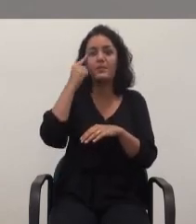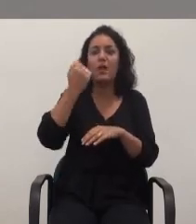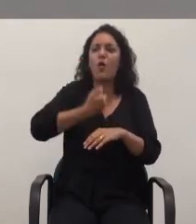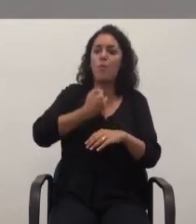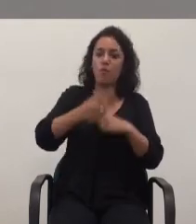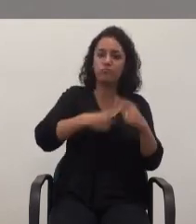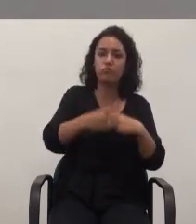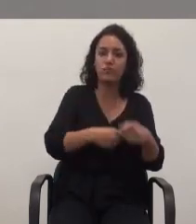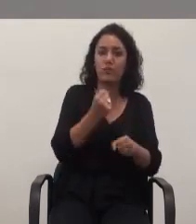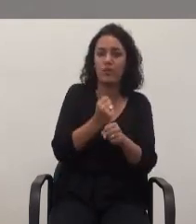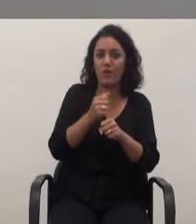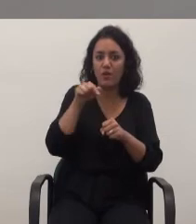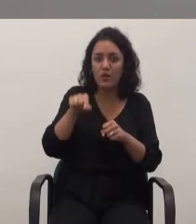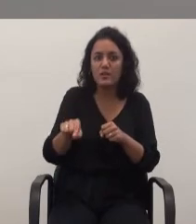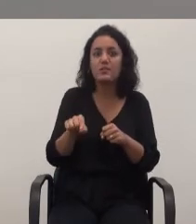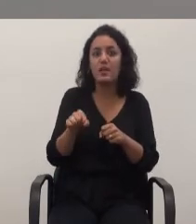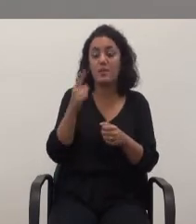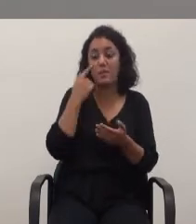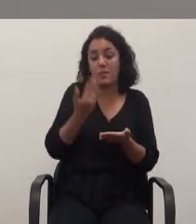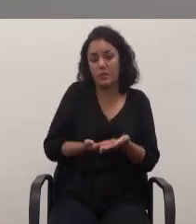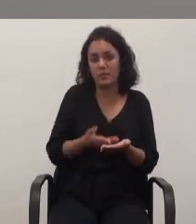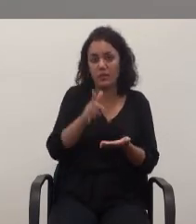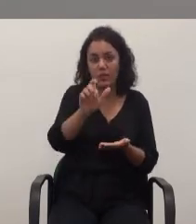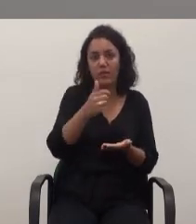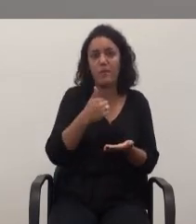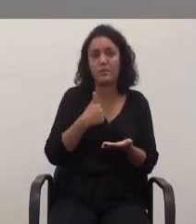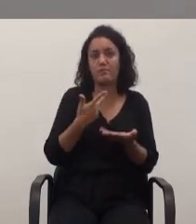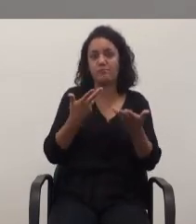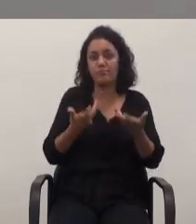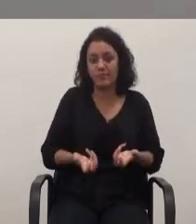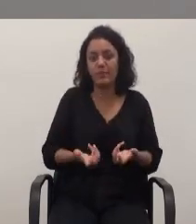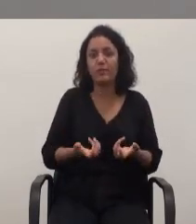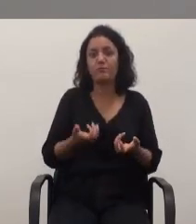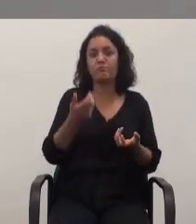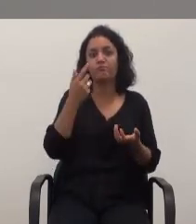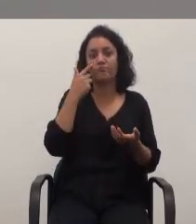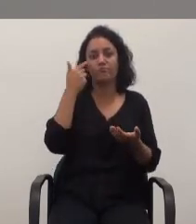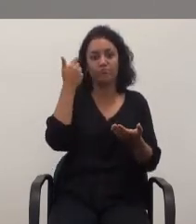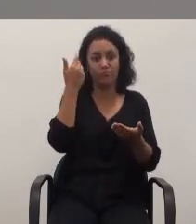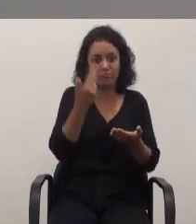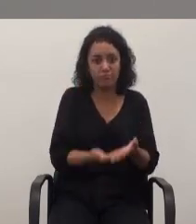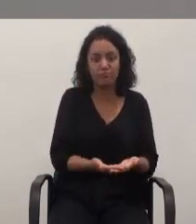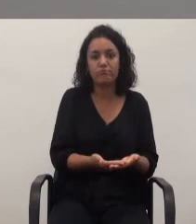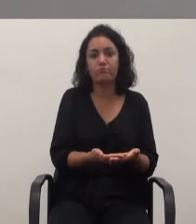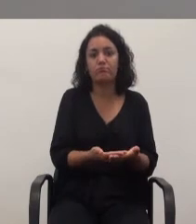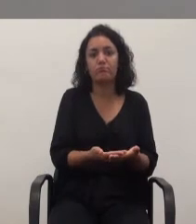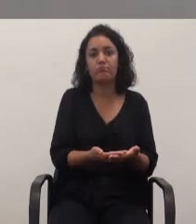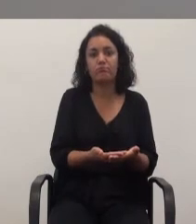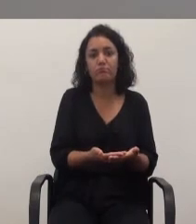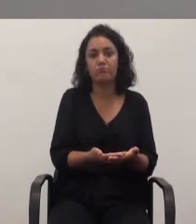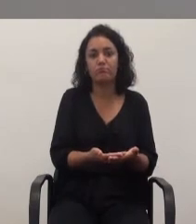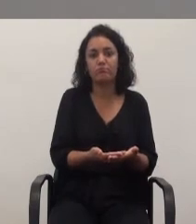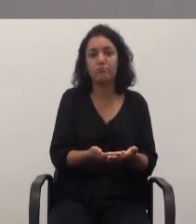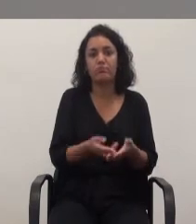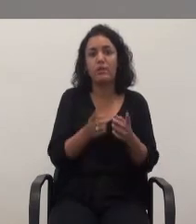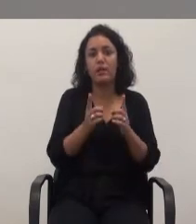trabajo, y es un poco la propuesta que también me interesa poner a consideración, de una manera un tanto